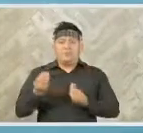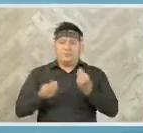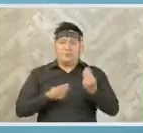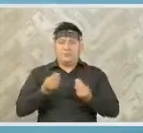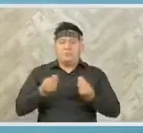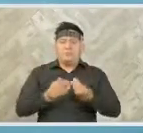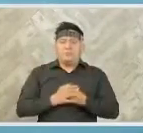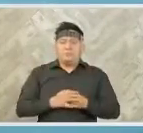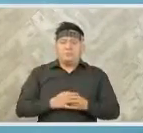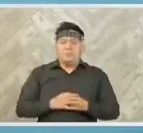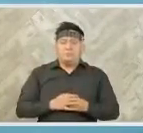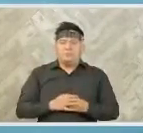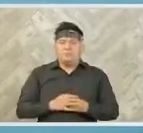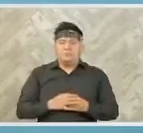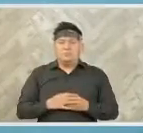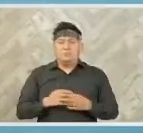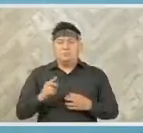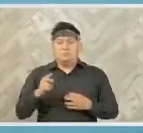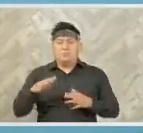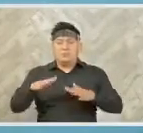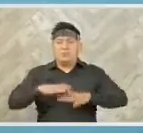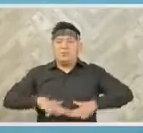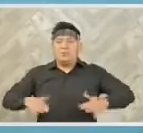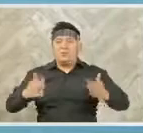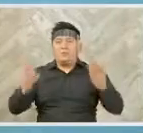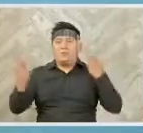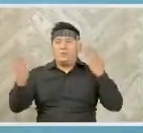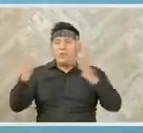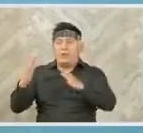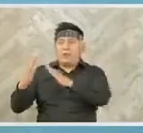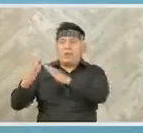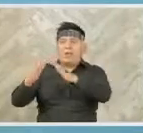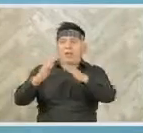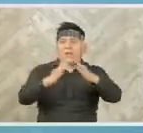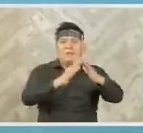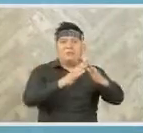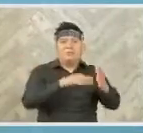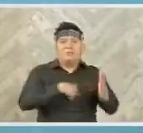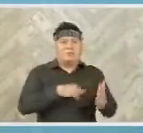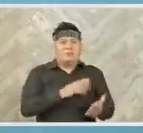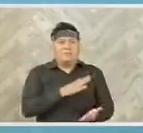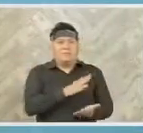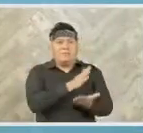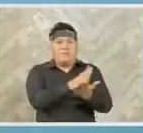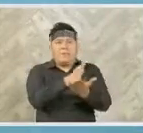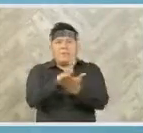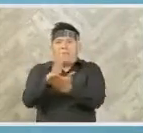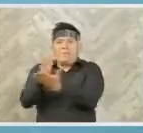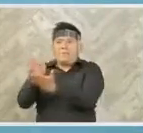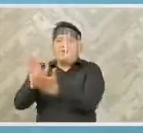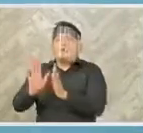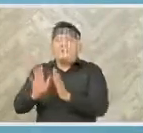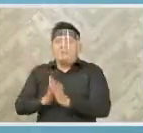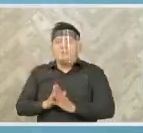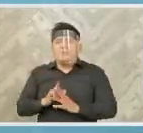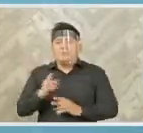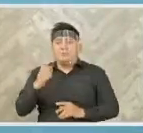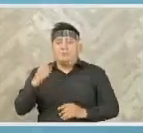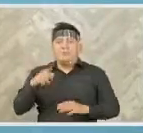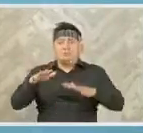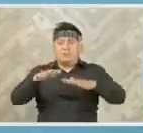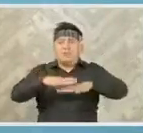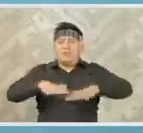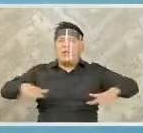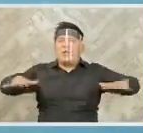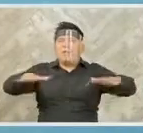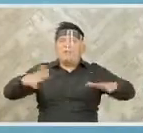la institucionalidad a cada uno de los hogares rurales, a cada una de las casas que realmente nos esperan, a cada uno de los territorios donde se ha vivido la